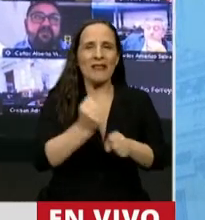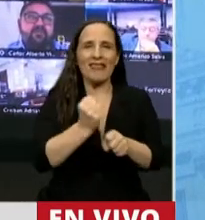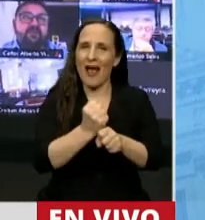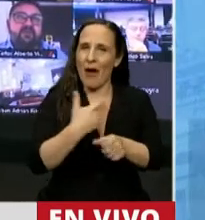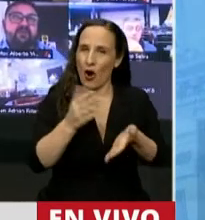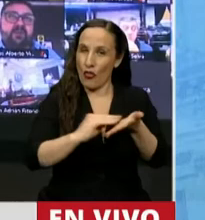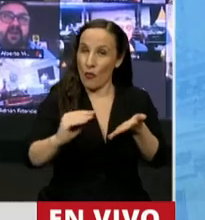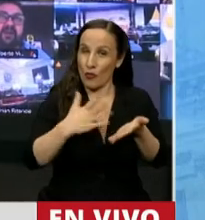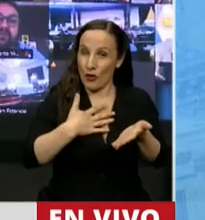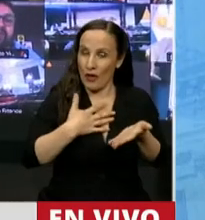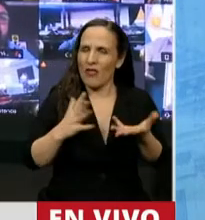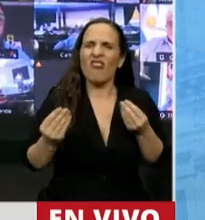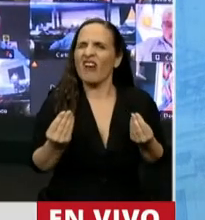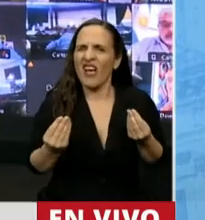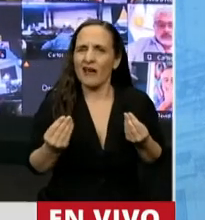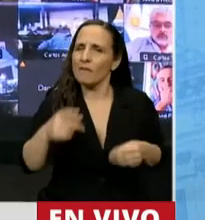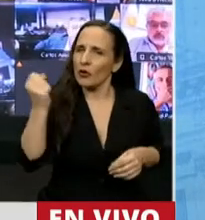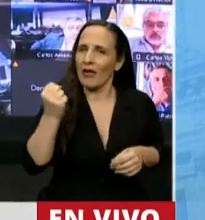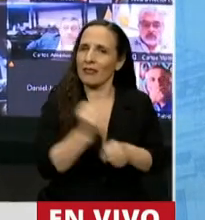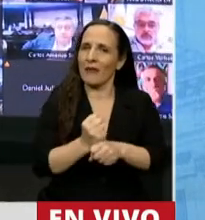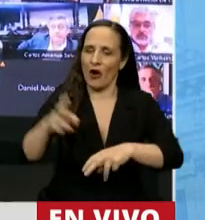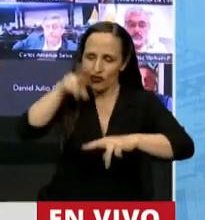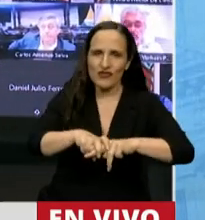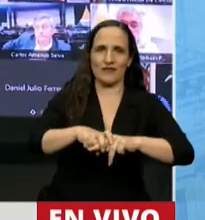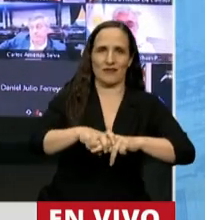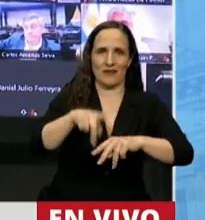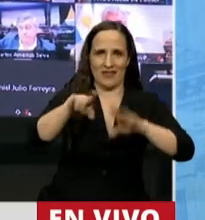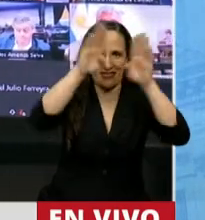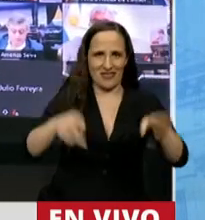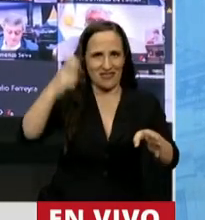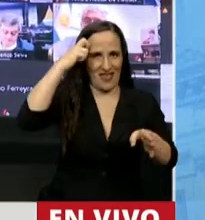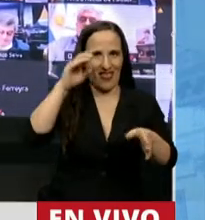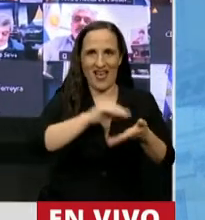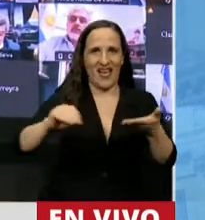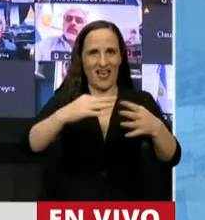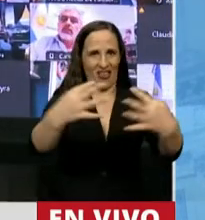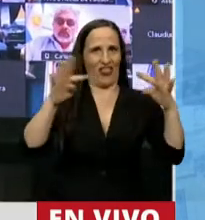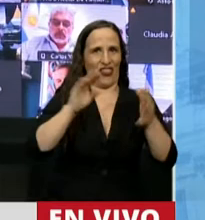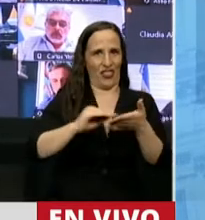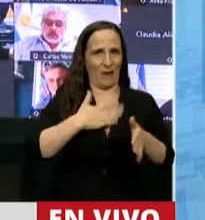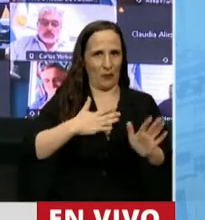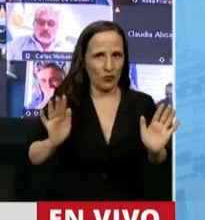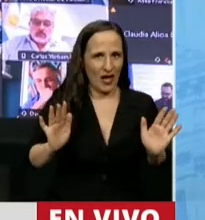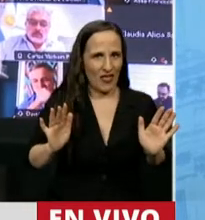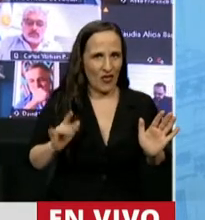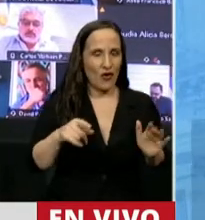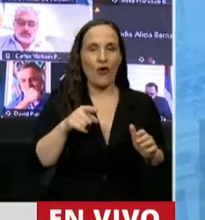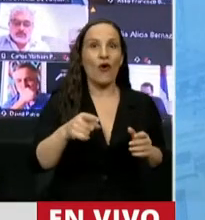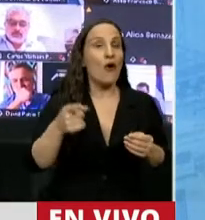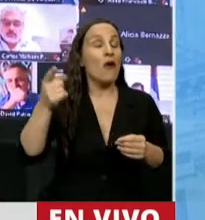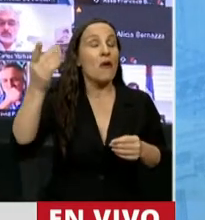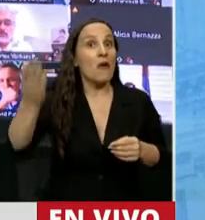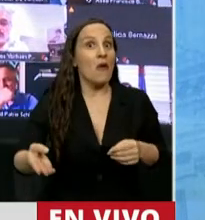yo la entiendo, que es en la banca, que es trabajando en la Cámara de Diputados, afectó mi función legislativa al